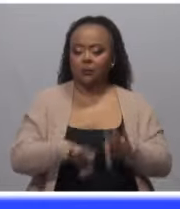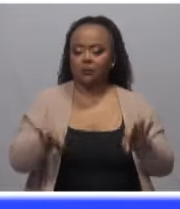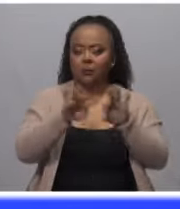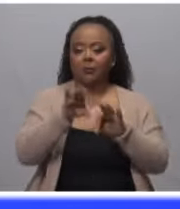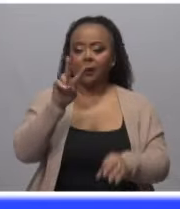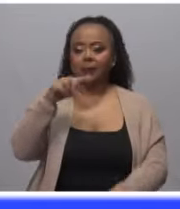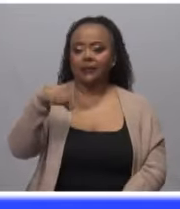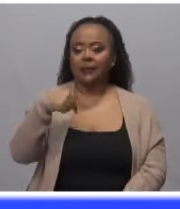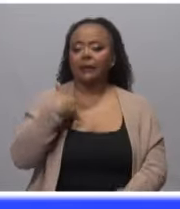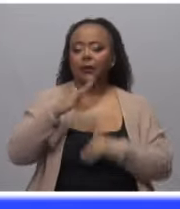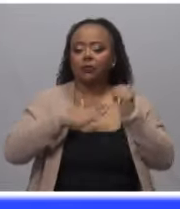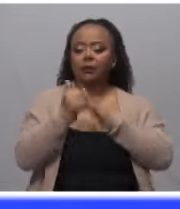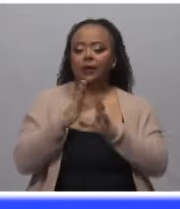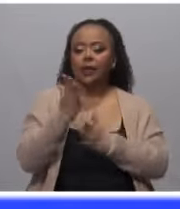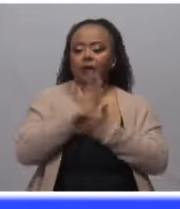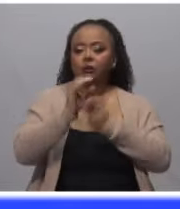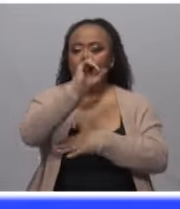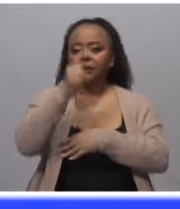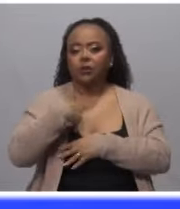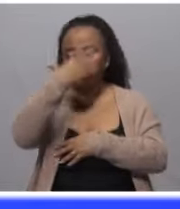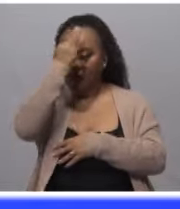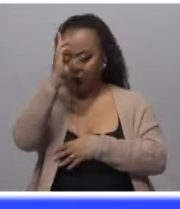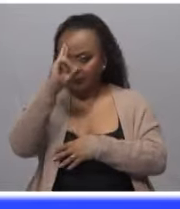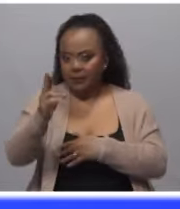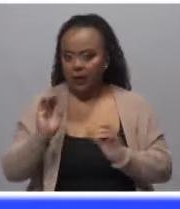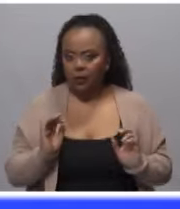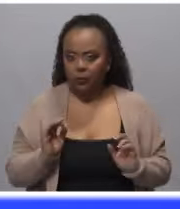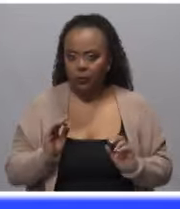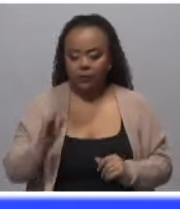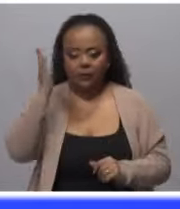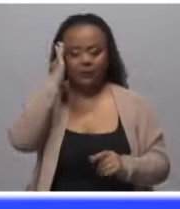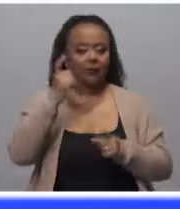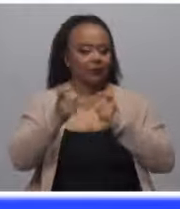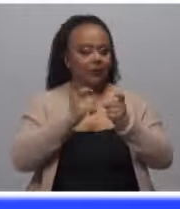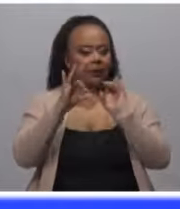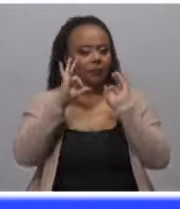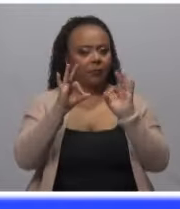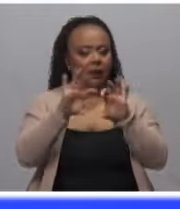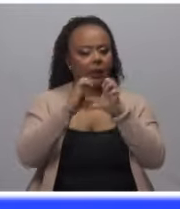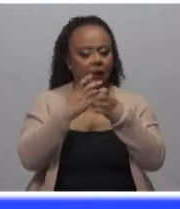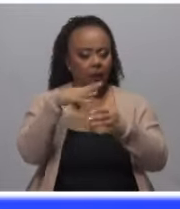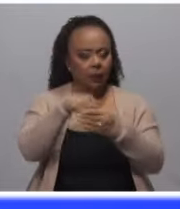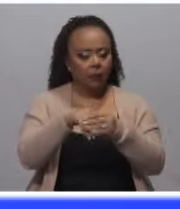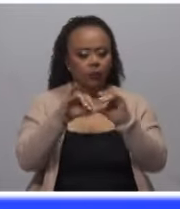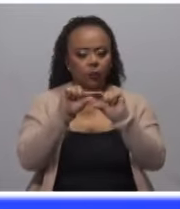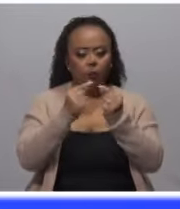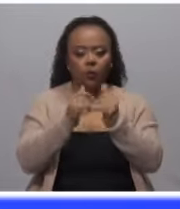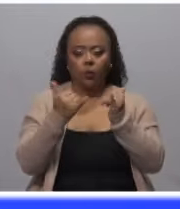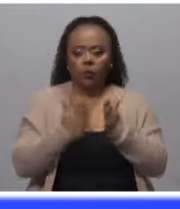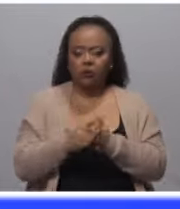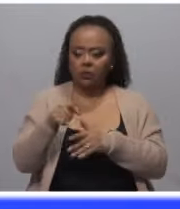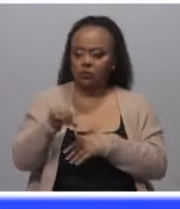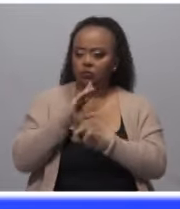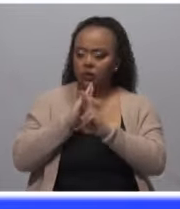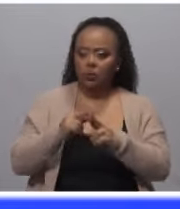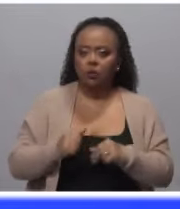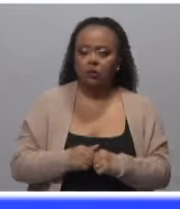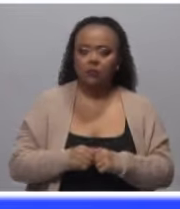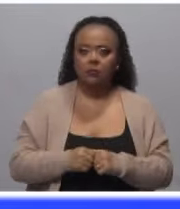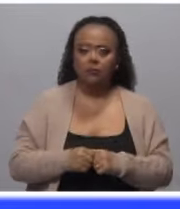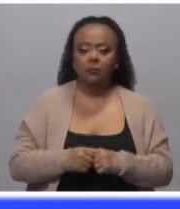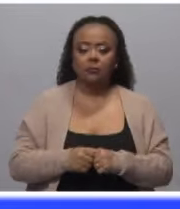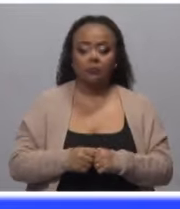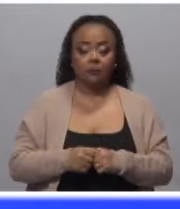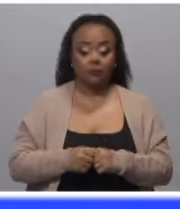ha logrado construir algo dentro del sapriza que yo creo que es muy respetable ha sabido administrar muy bien el camerino el grupo de jugadores ellos le responden Y